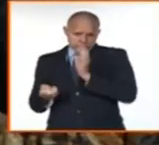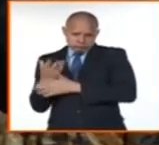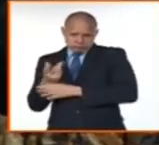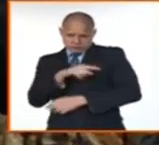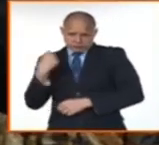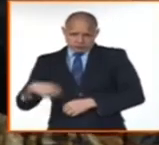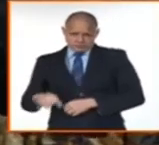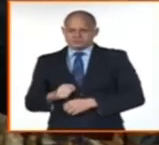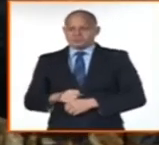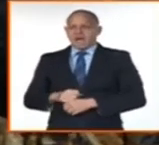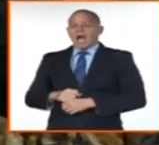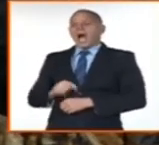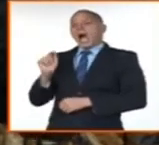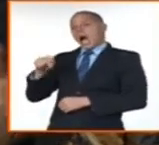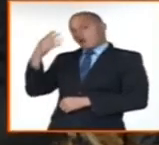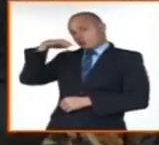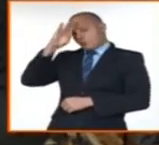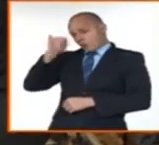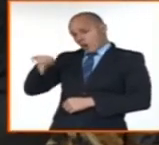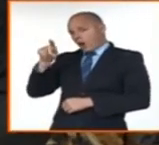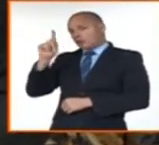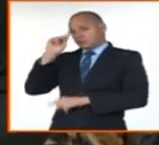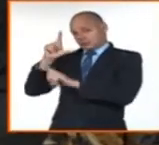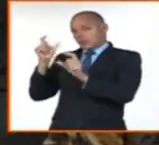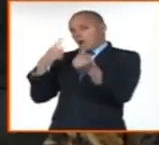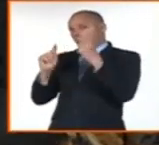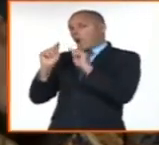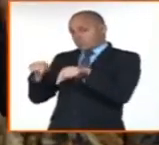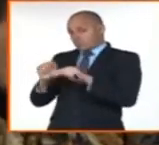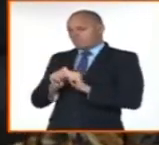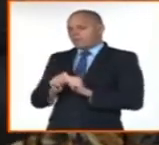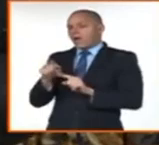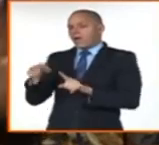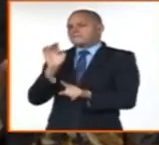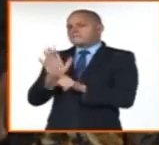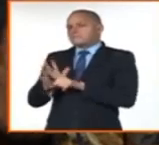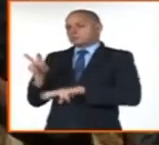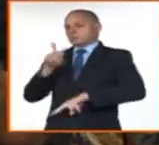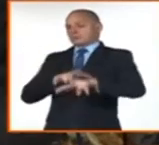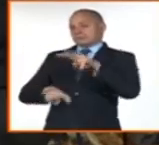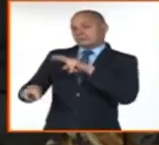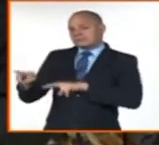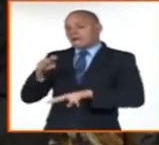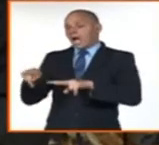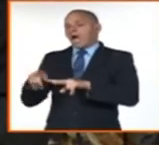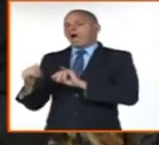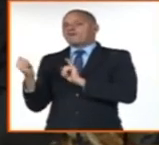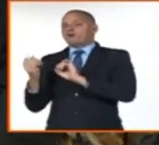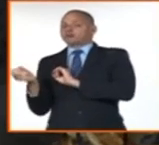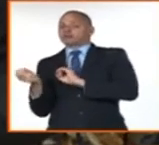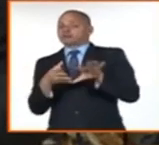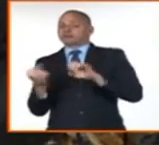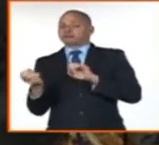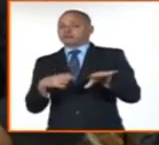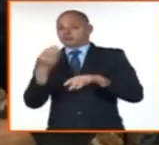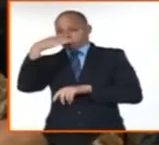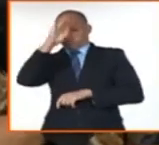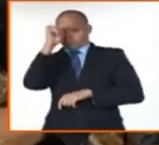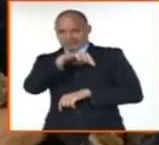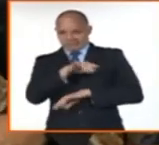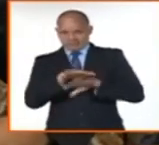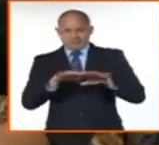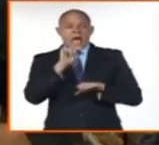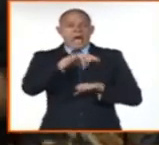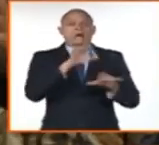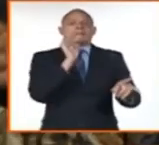alertó, se preparó un plan de enfrentamiento a la pandemia con los conocimientos que teníamos hasta ese momento. Y ya en febrero nosotros teníamos